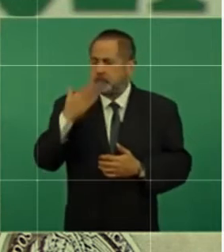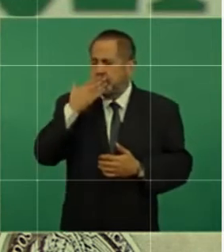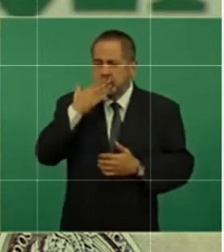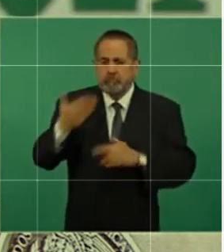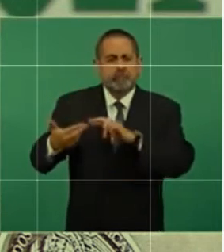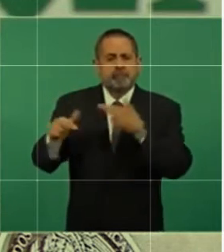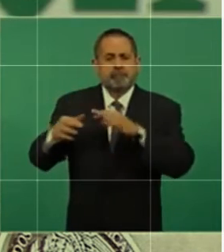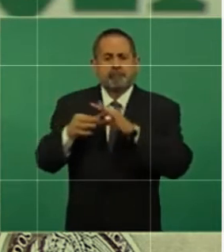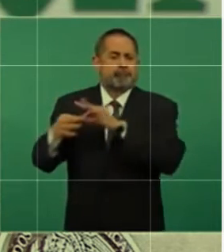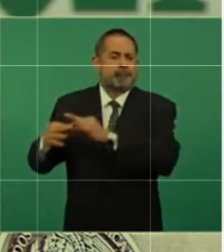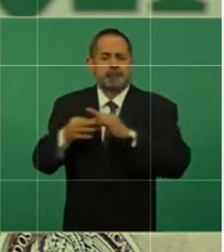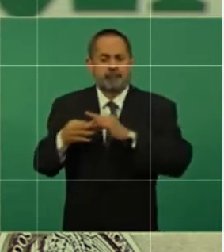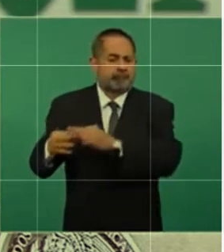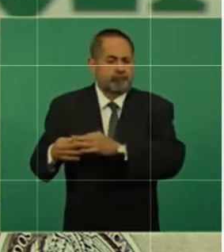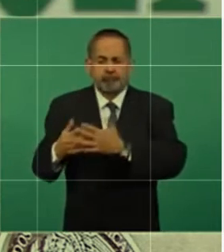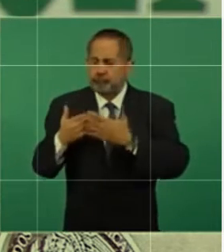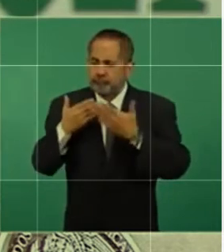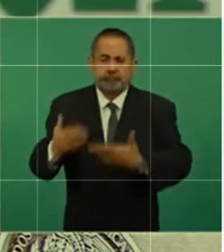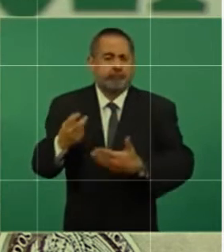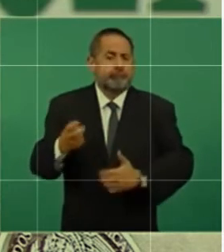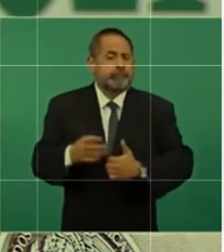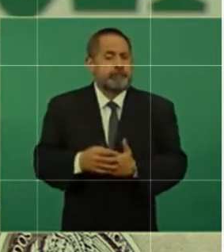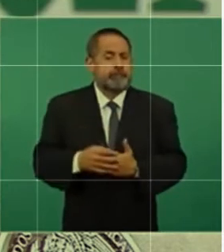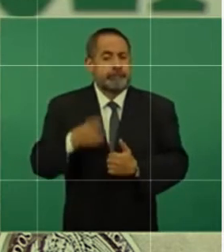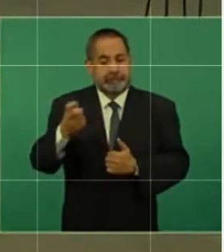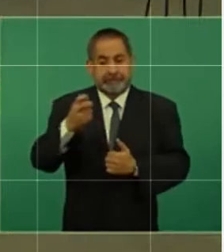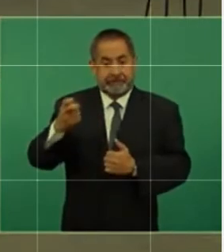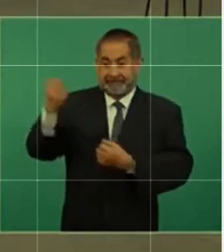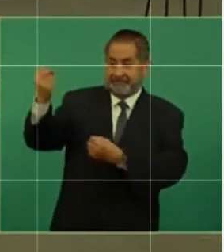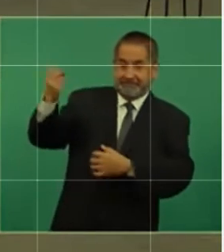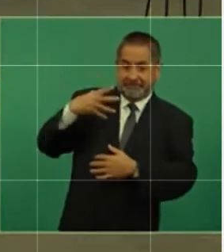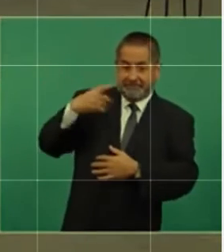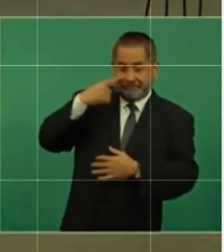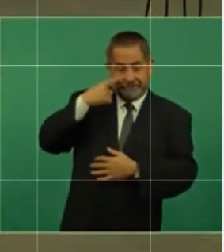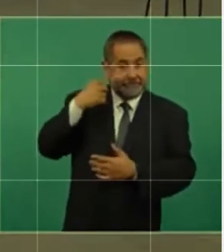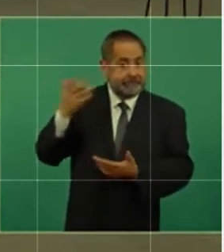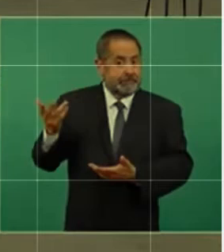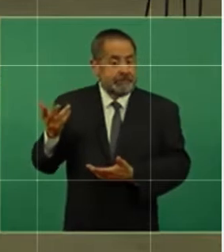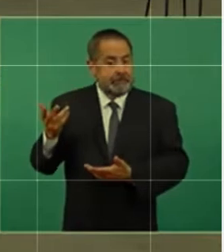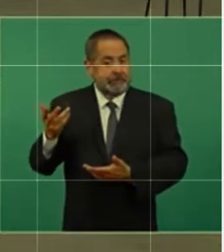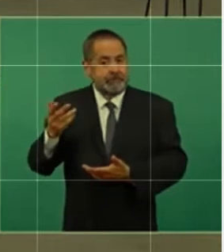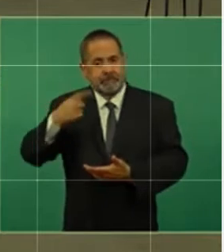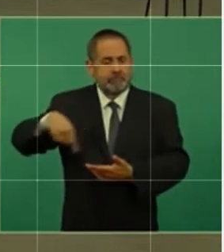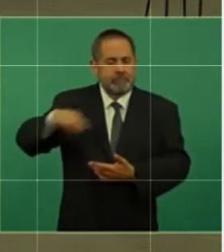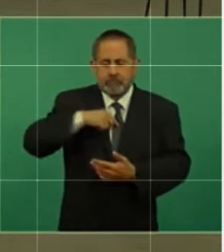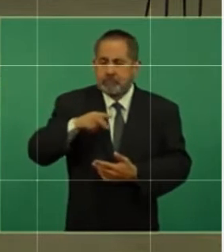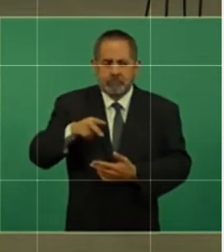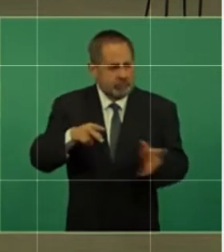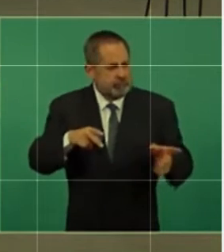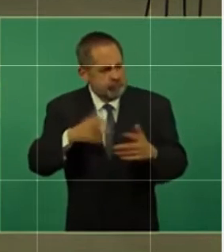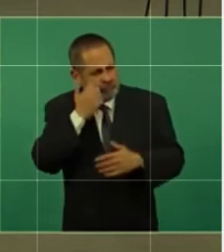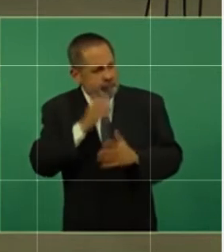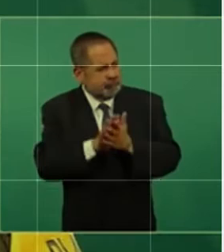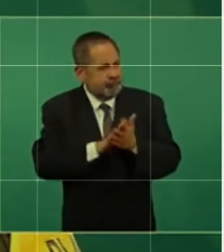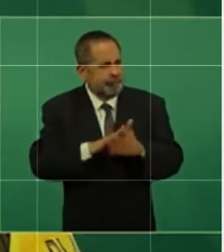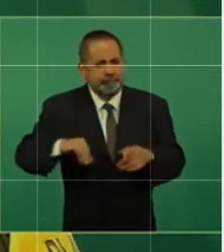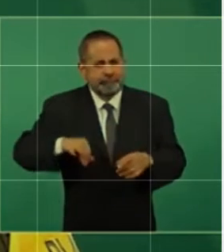estrecha coordinación y relación y esto fue lo que generó que ellos se vieran pues